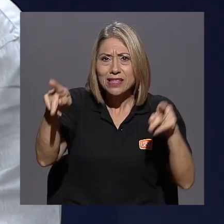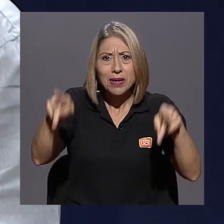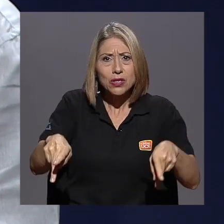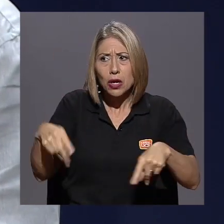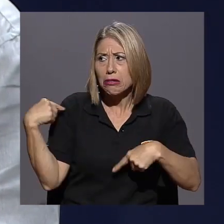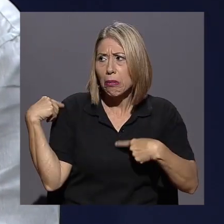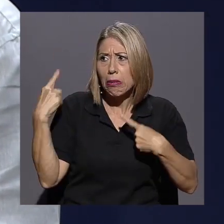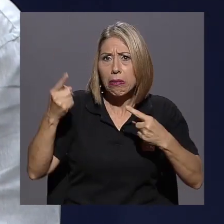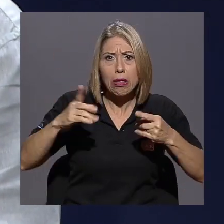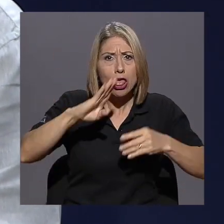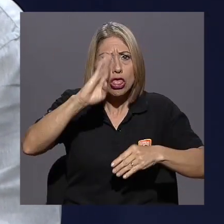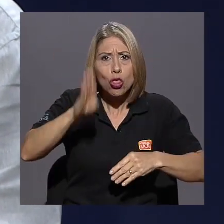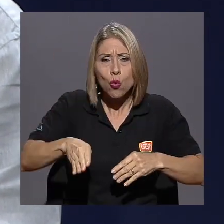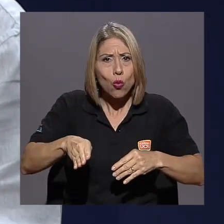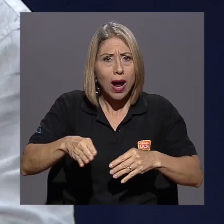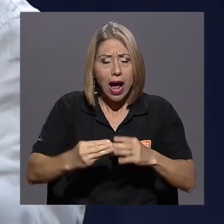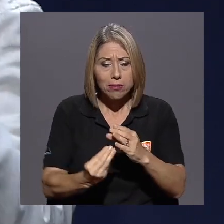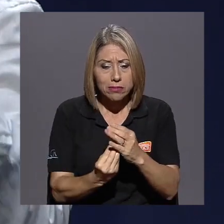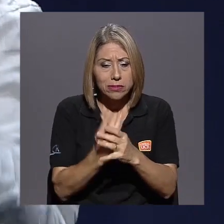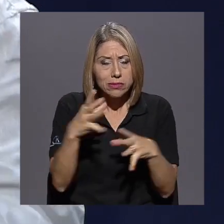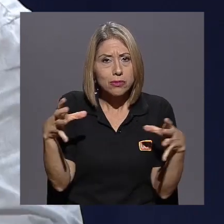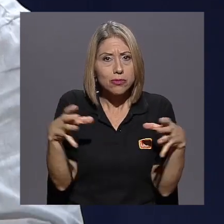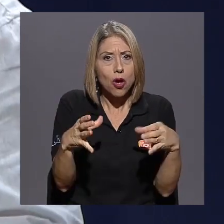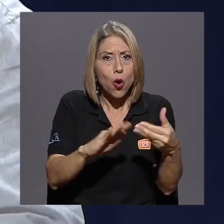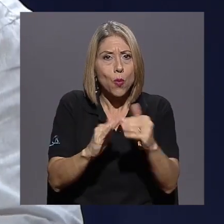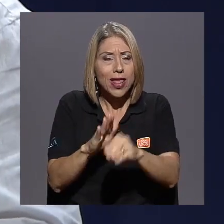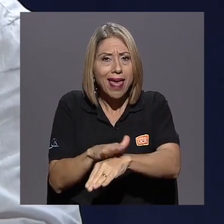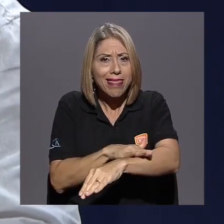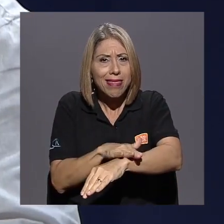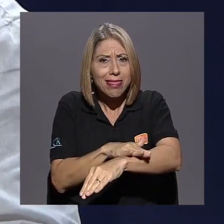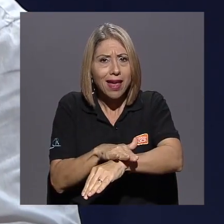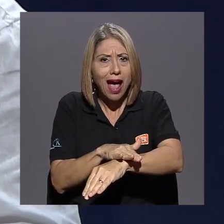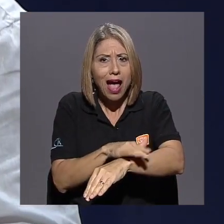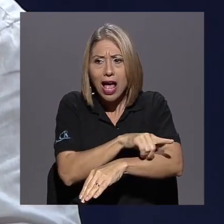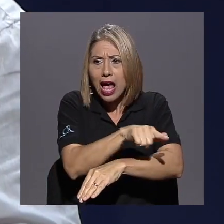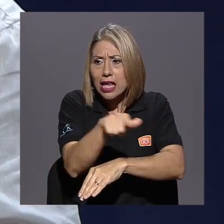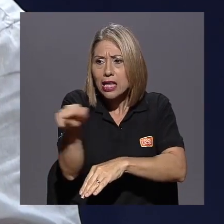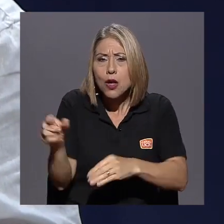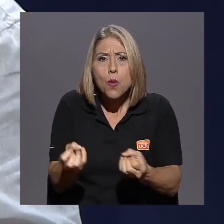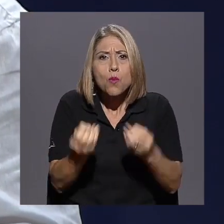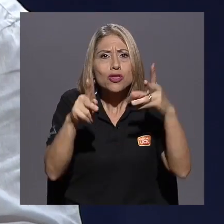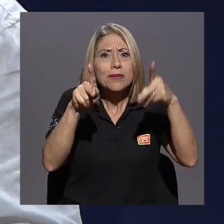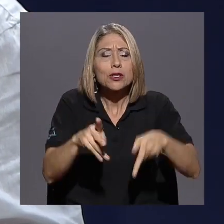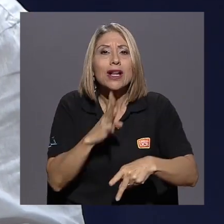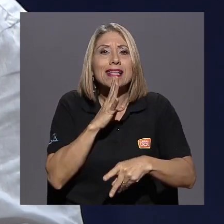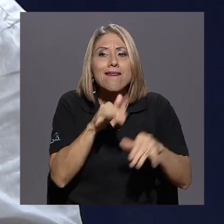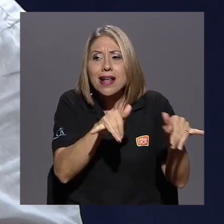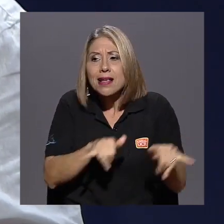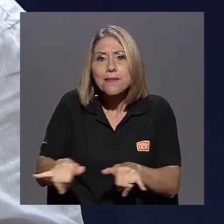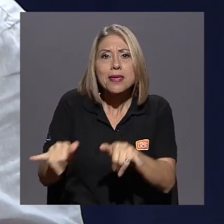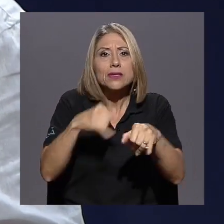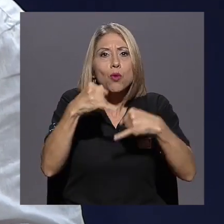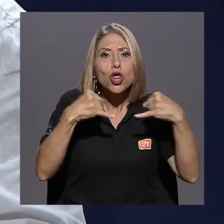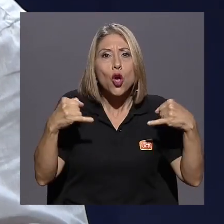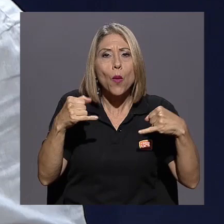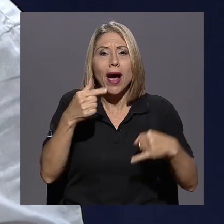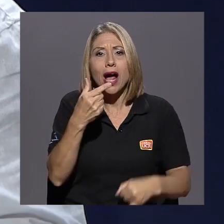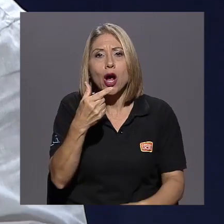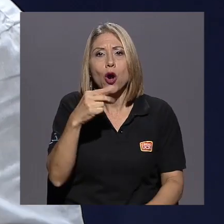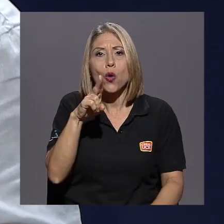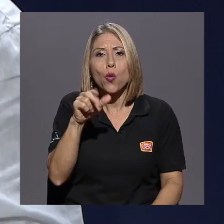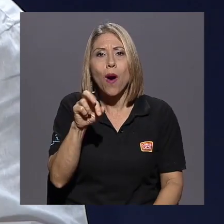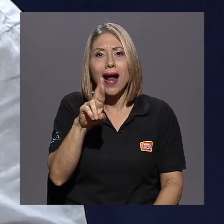formado una comunidad étnica sino son muchas personas que hablan el mismo idioma del guaraní pero históricamente se han